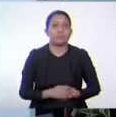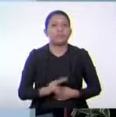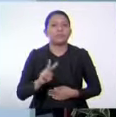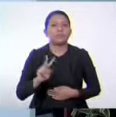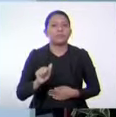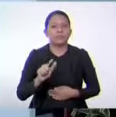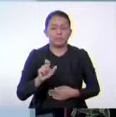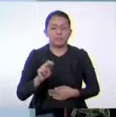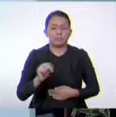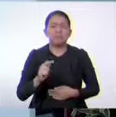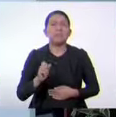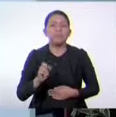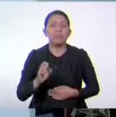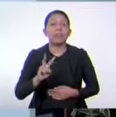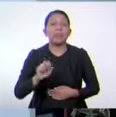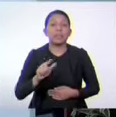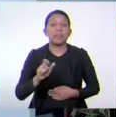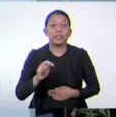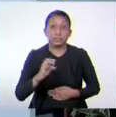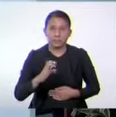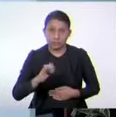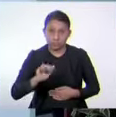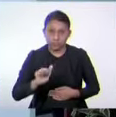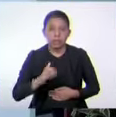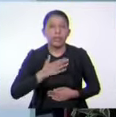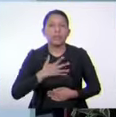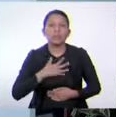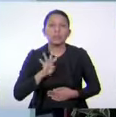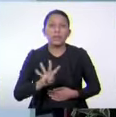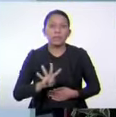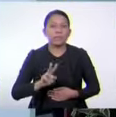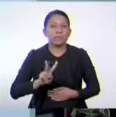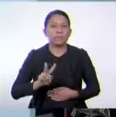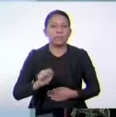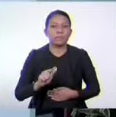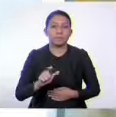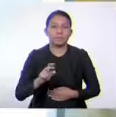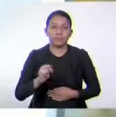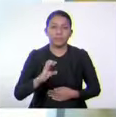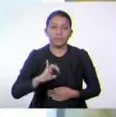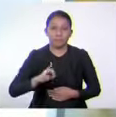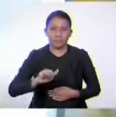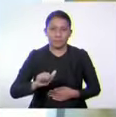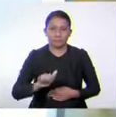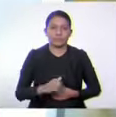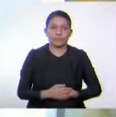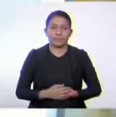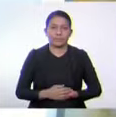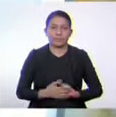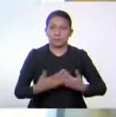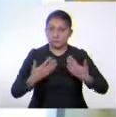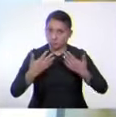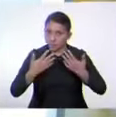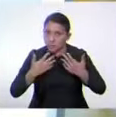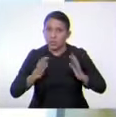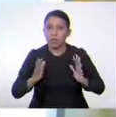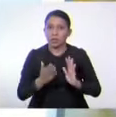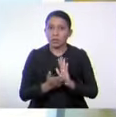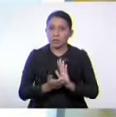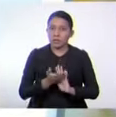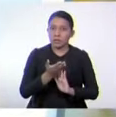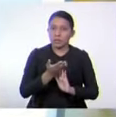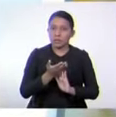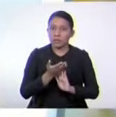valencia. Que él tiene 4 valencias. Perfecto. Una vez tenemos desarrollada la